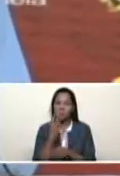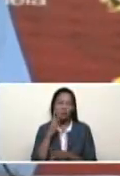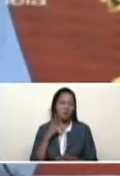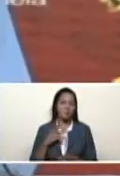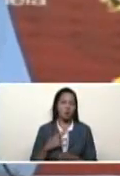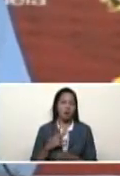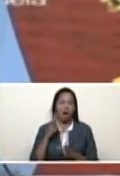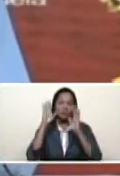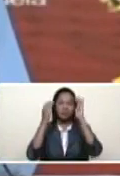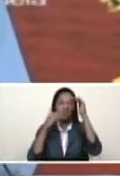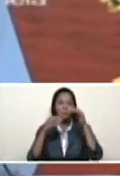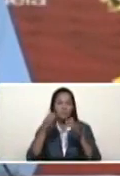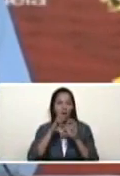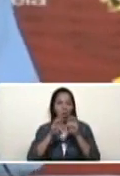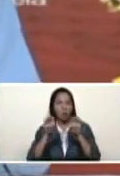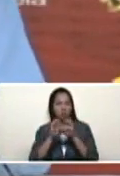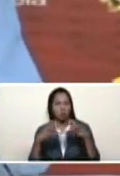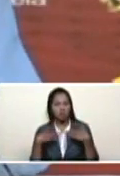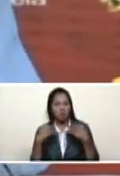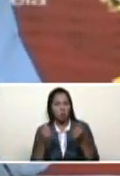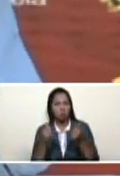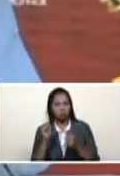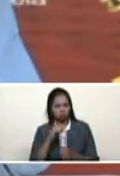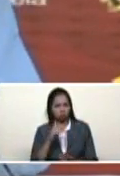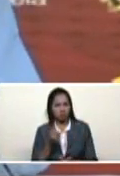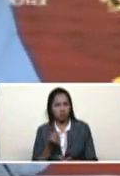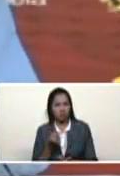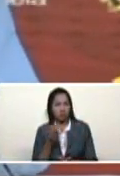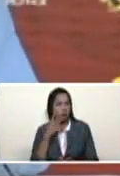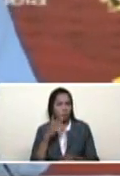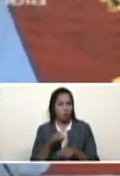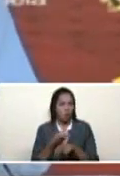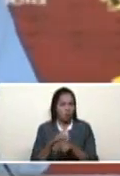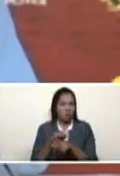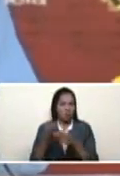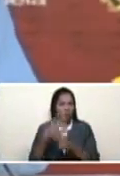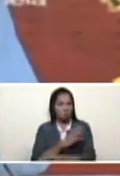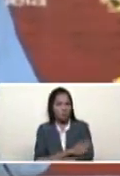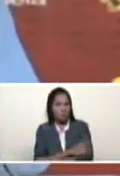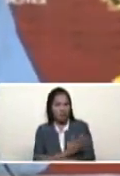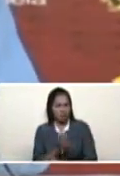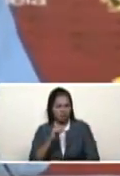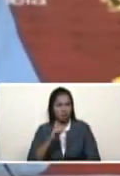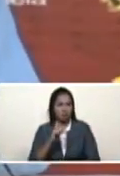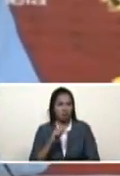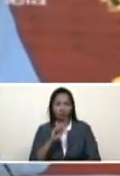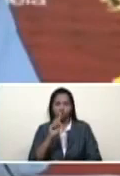las necesidades de educación y salud del pueblo. No lo hacen.